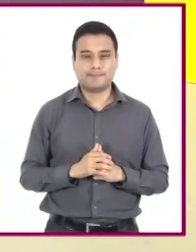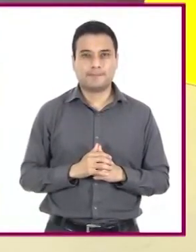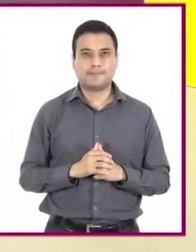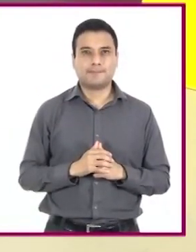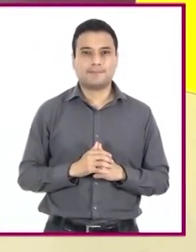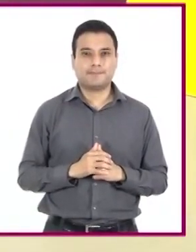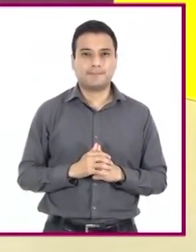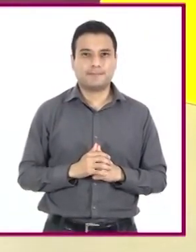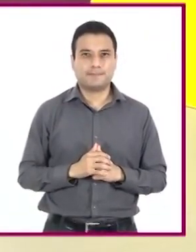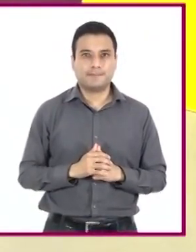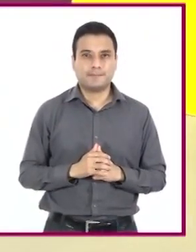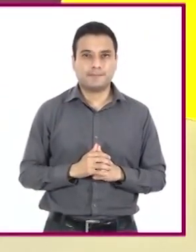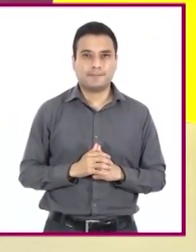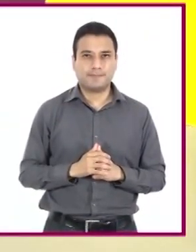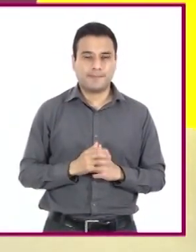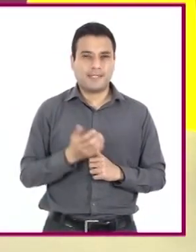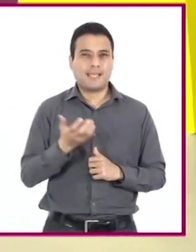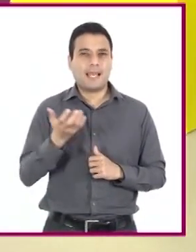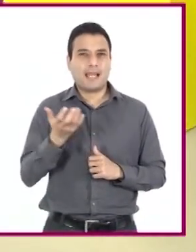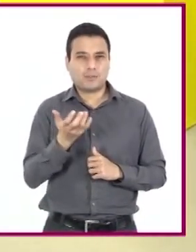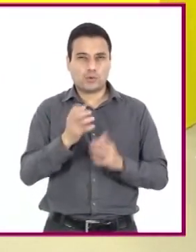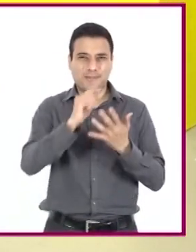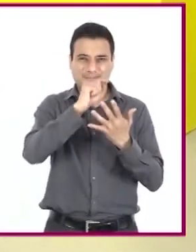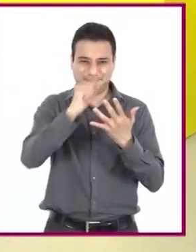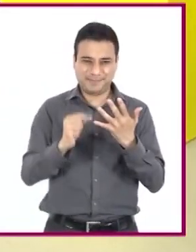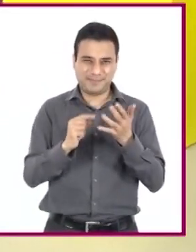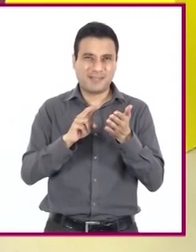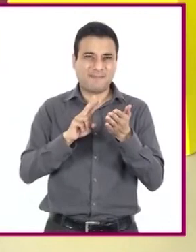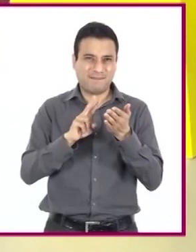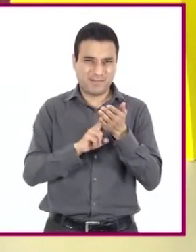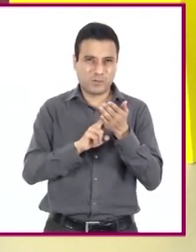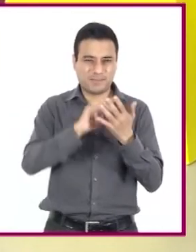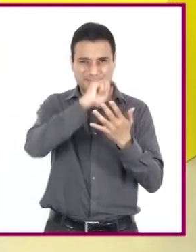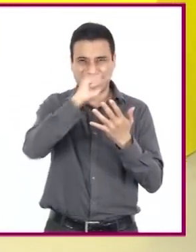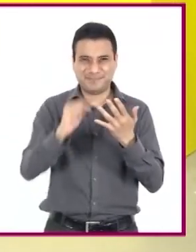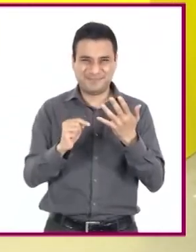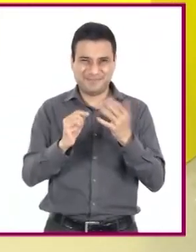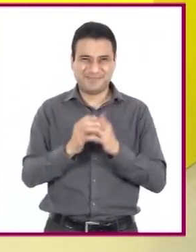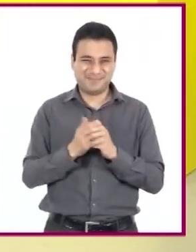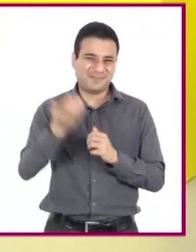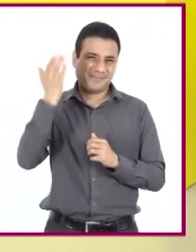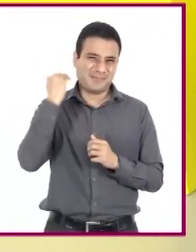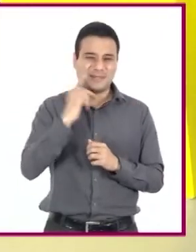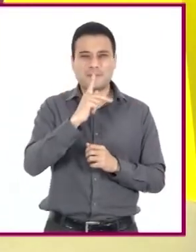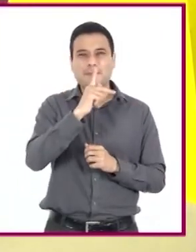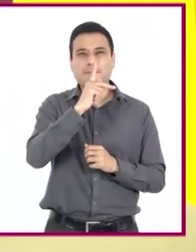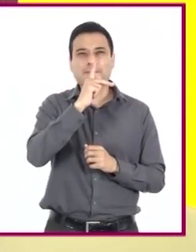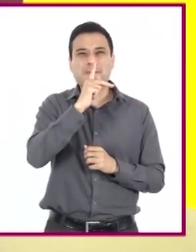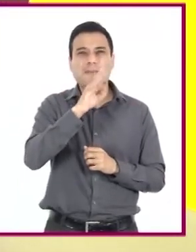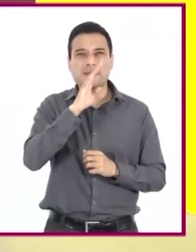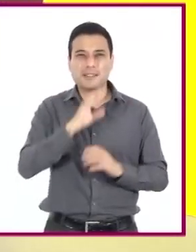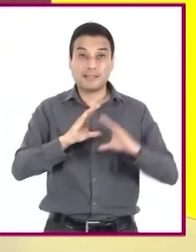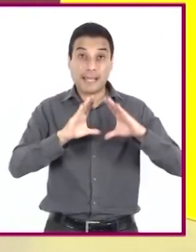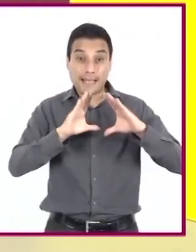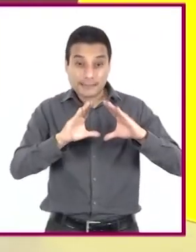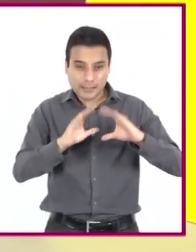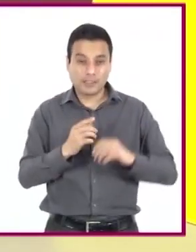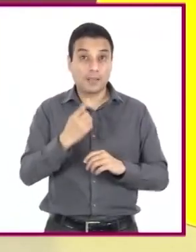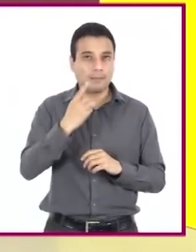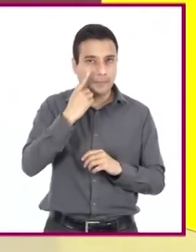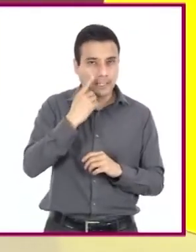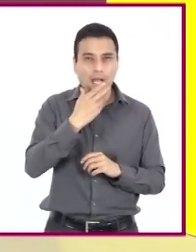Las acciones y valores que nos enseñan en casa respecto a lo que debe hacer y ser una mujer y un